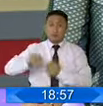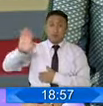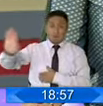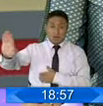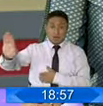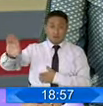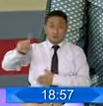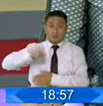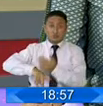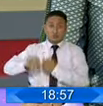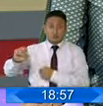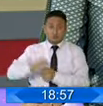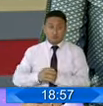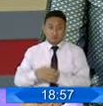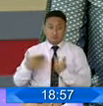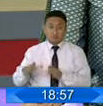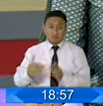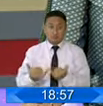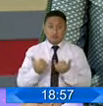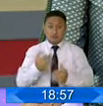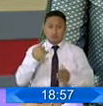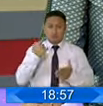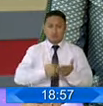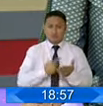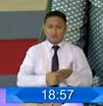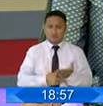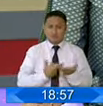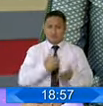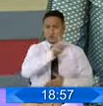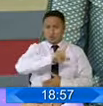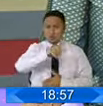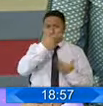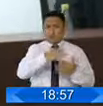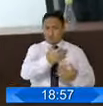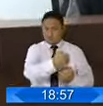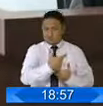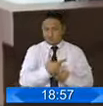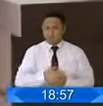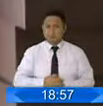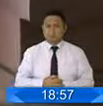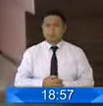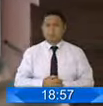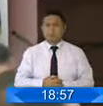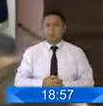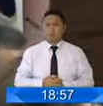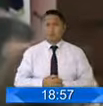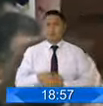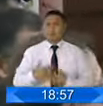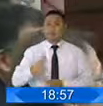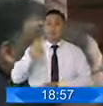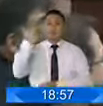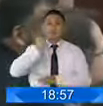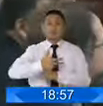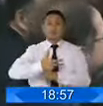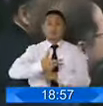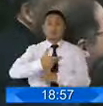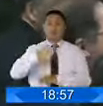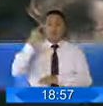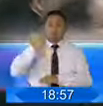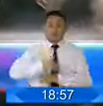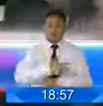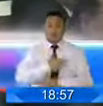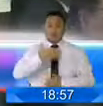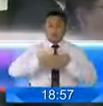final por el supuesto delito de cohecho se lo podría conocer el lunes. Fue en el tercer día de la audiencia de juzgamiento por el